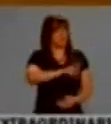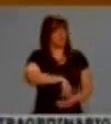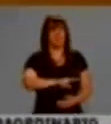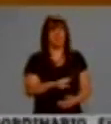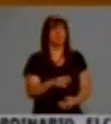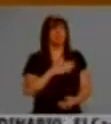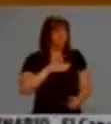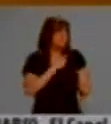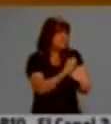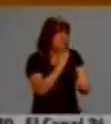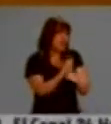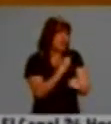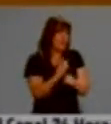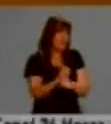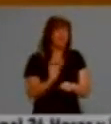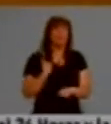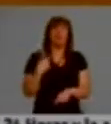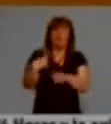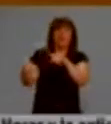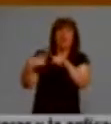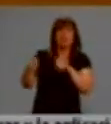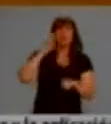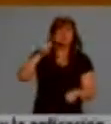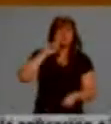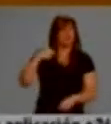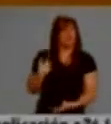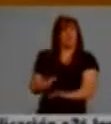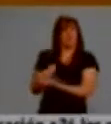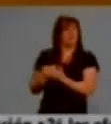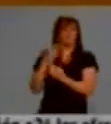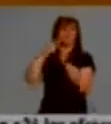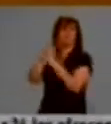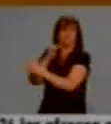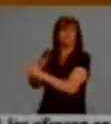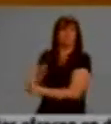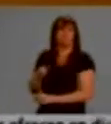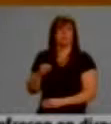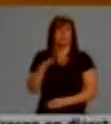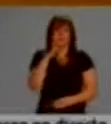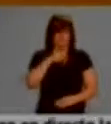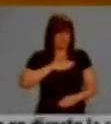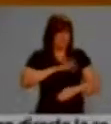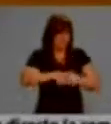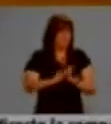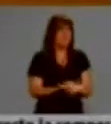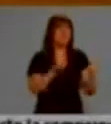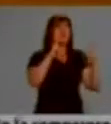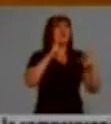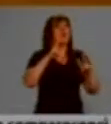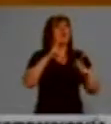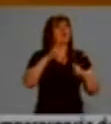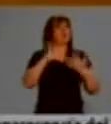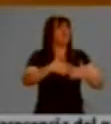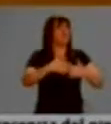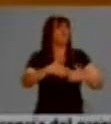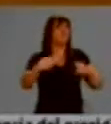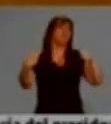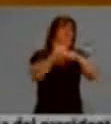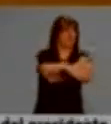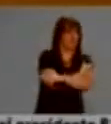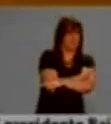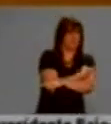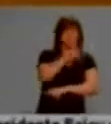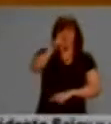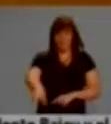tarea demostrar la falsedad de lo que dicen otros. En nuestra democracia las cosas funcionan al revés. Son